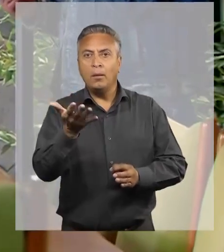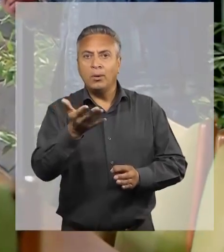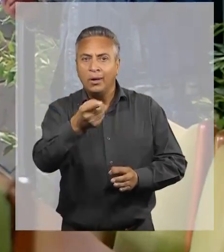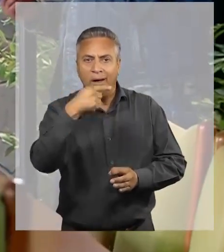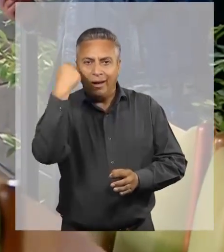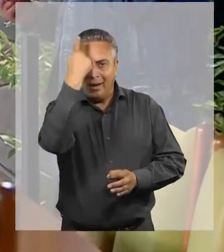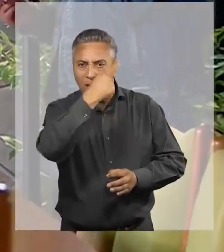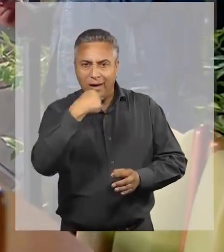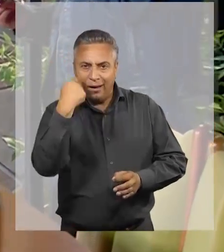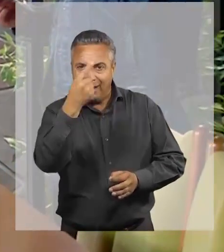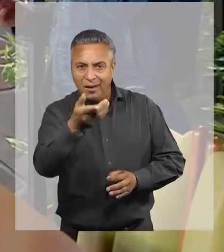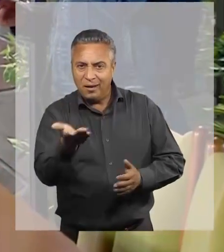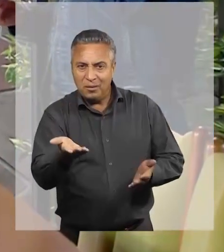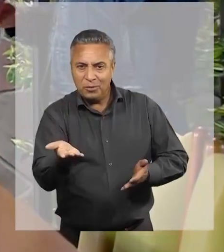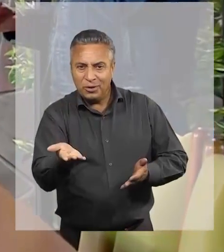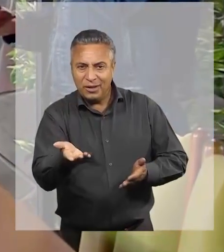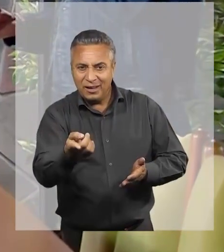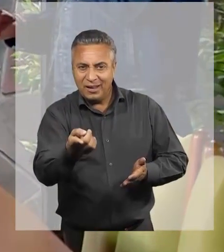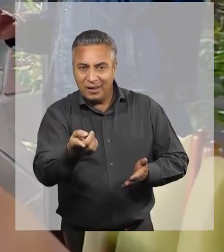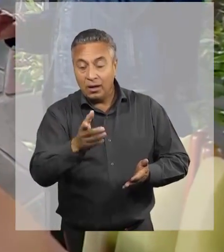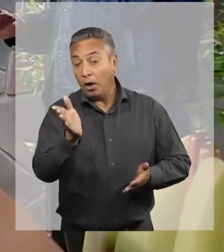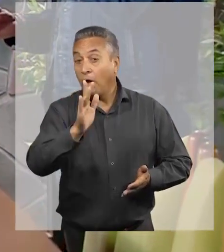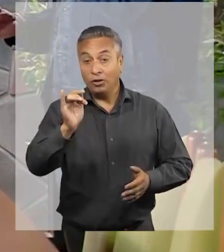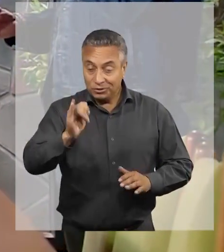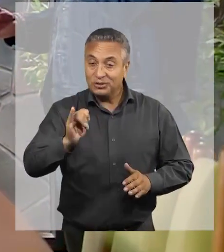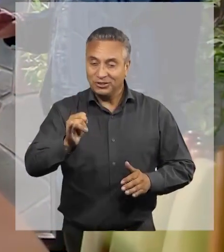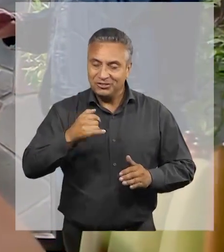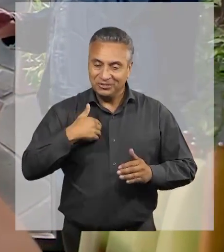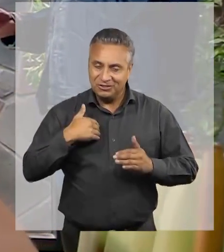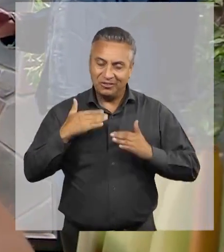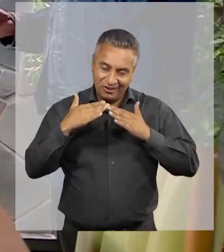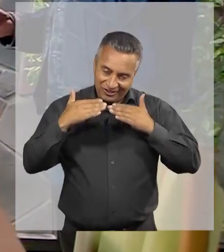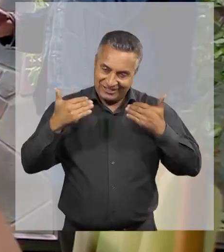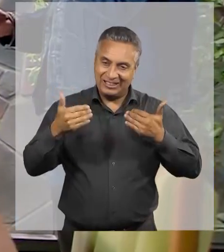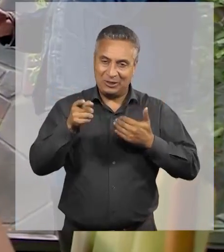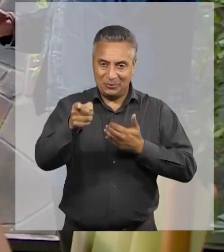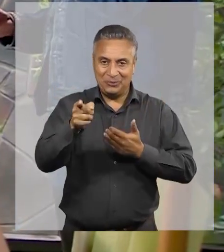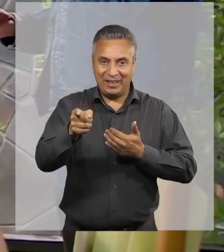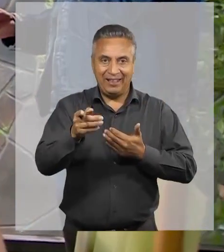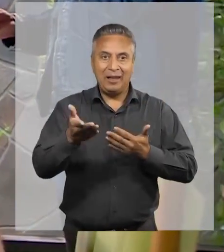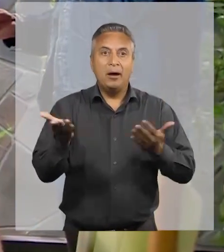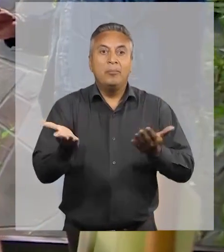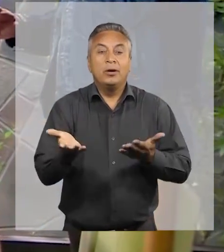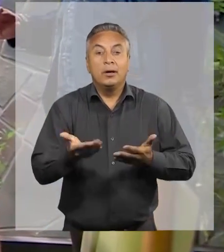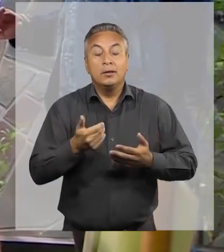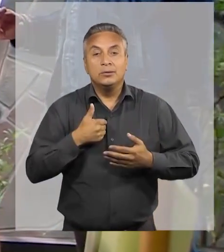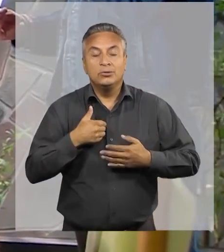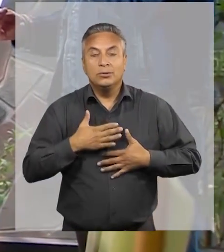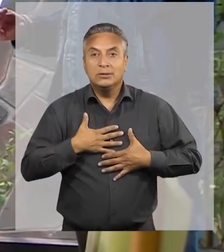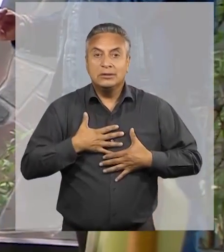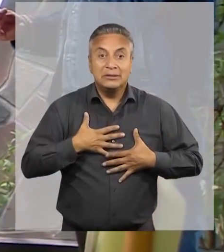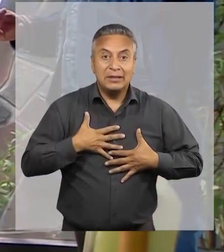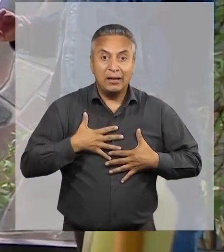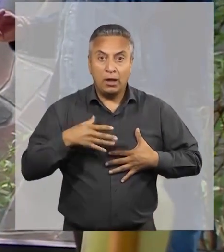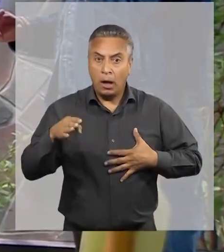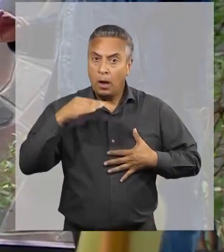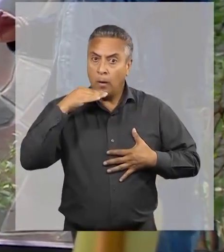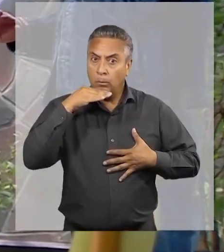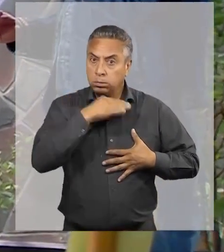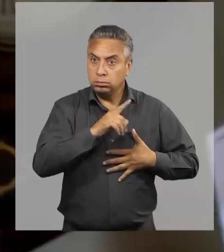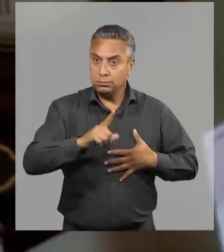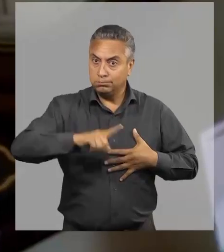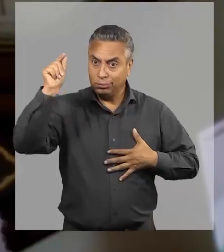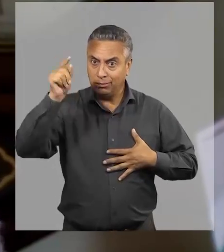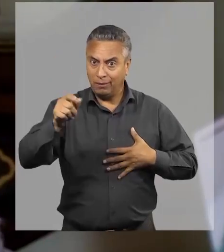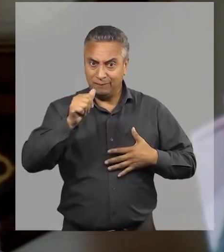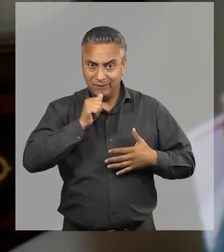¿Por qué esa carita, mi sueñito? ¿Alegrese por mí? No, sí, me alegro por usted. Lo que pasa es que siento